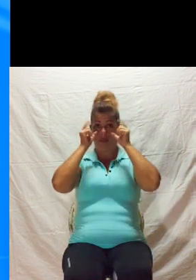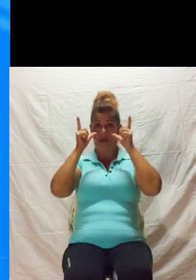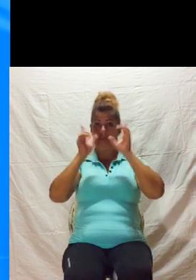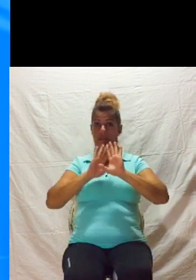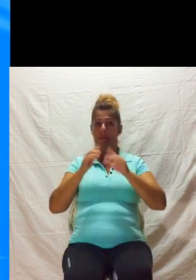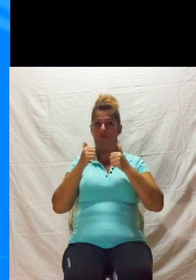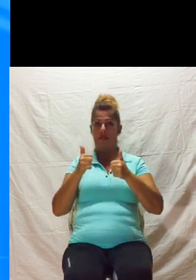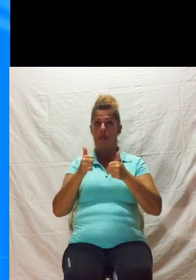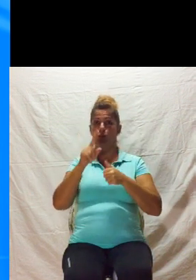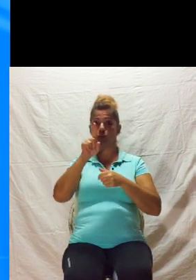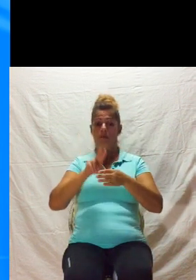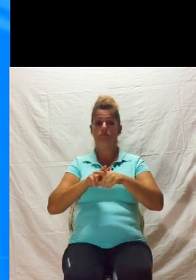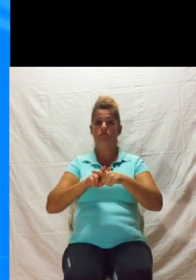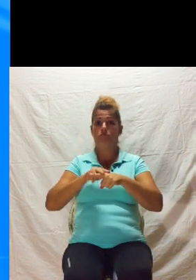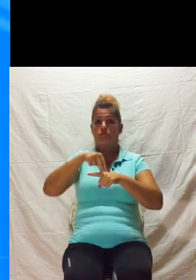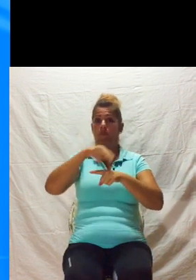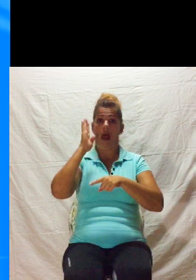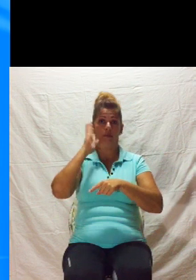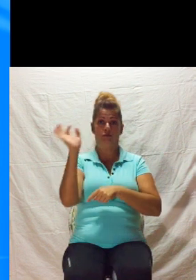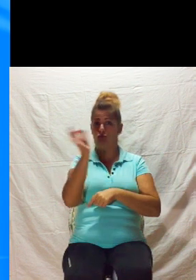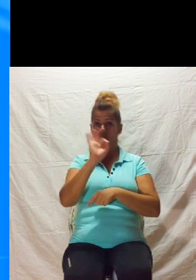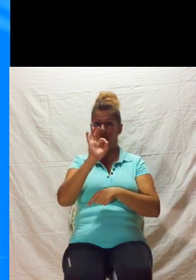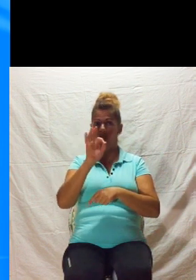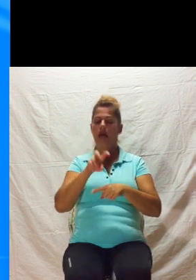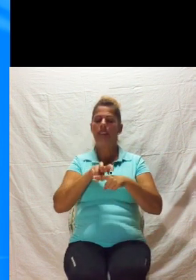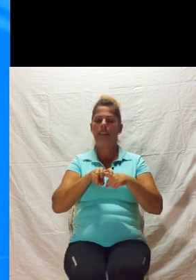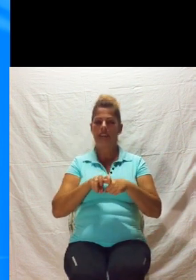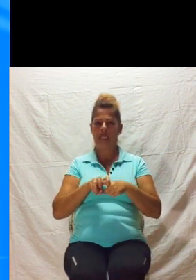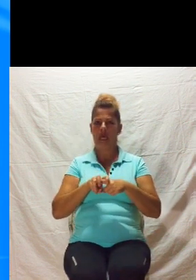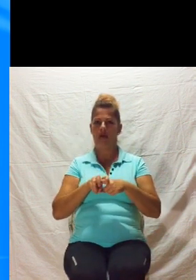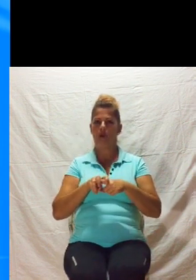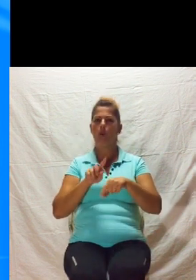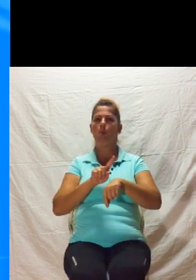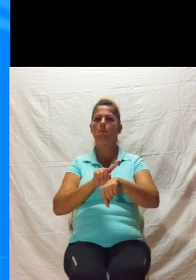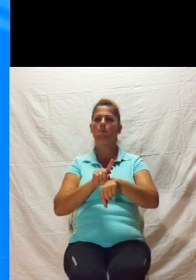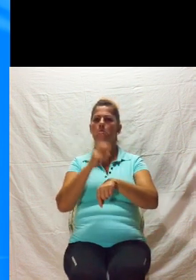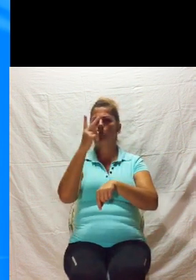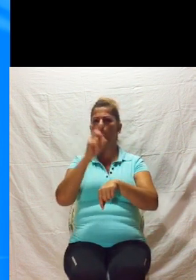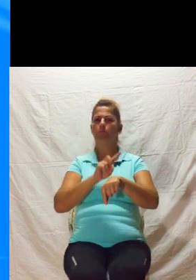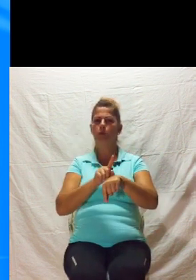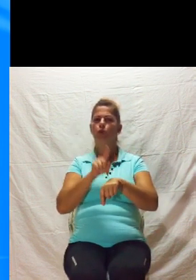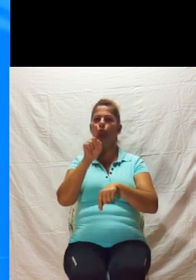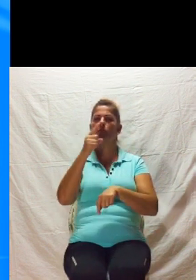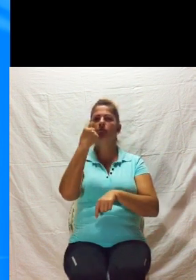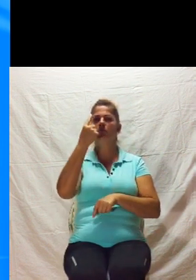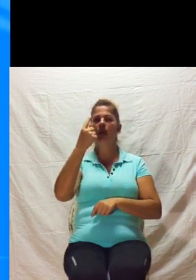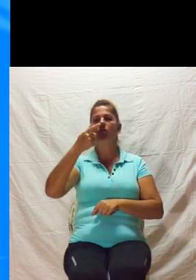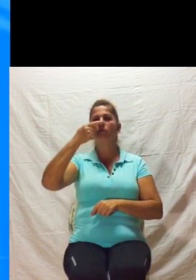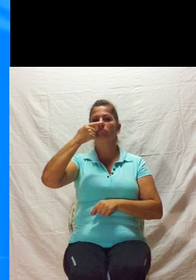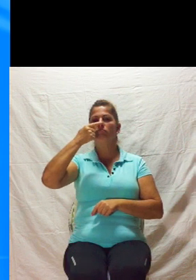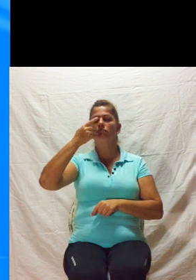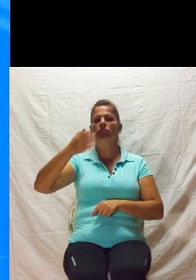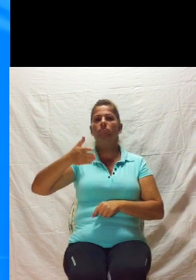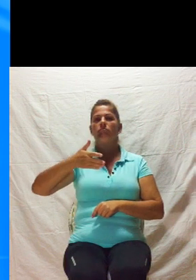Tras despertarme y antes de levantarme de la cama, siento durante un par de minutos